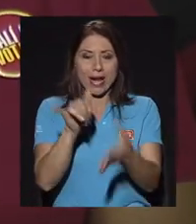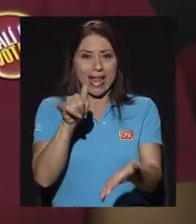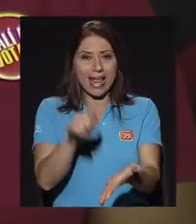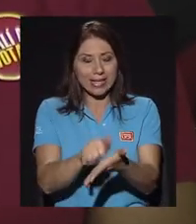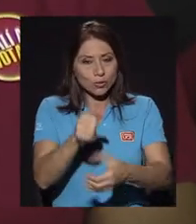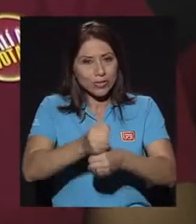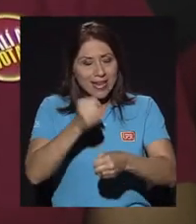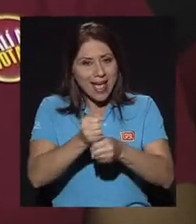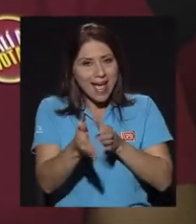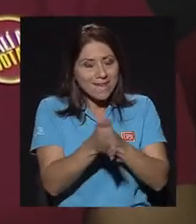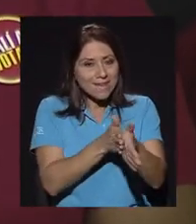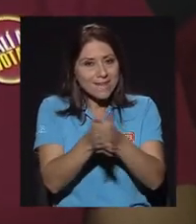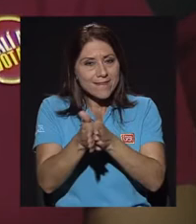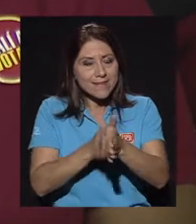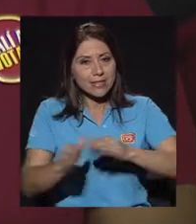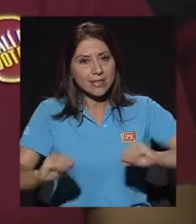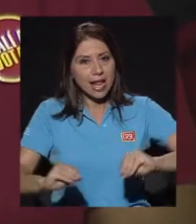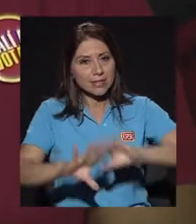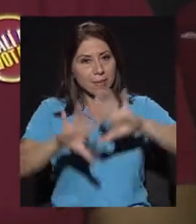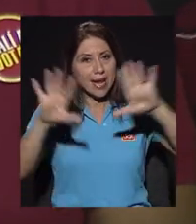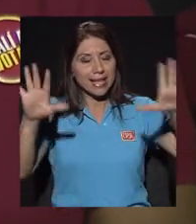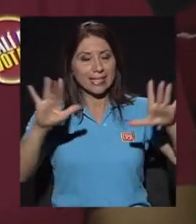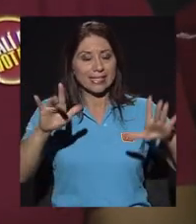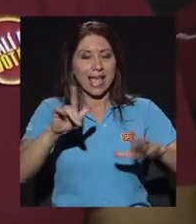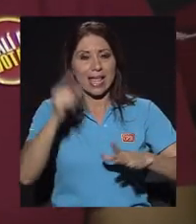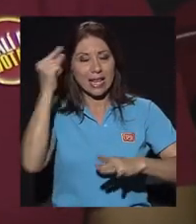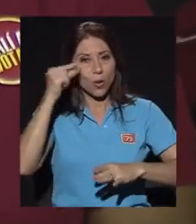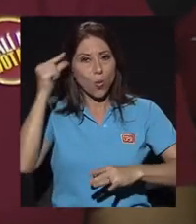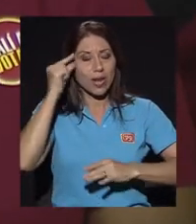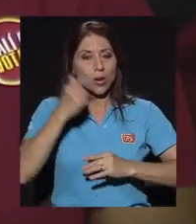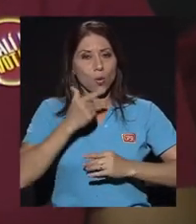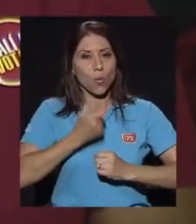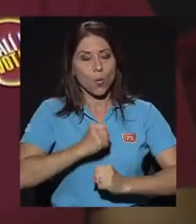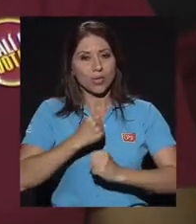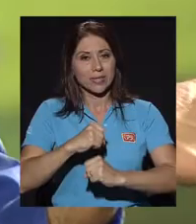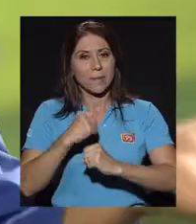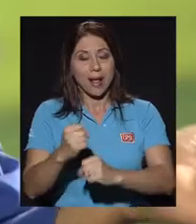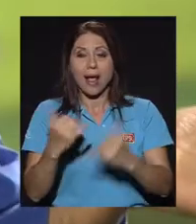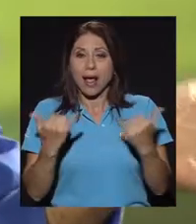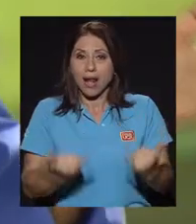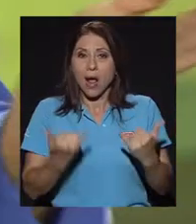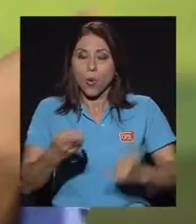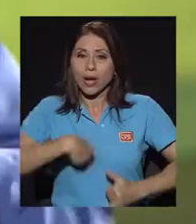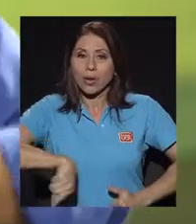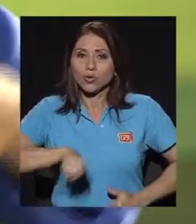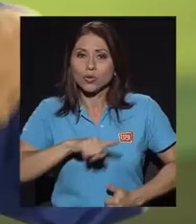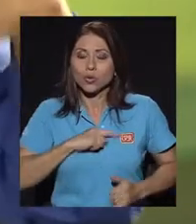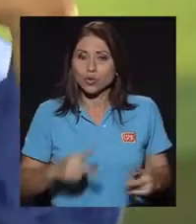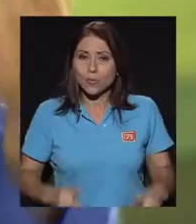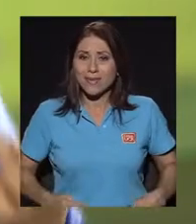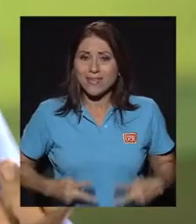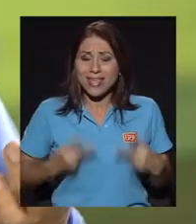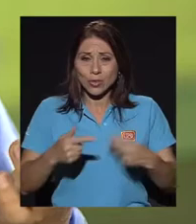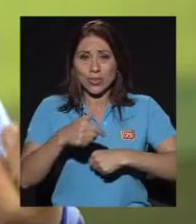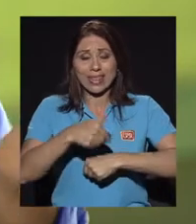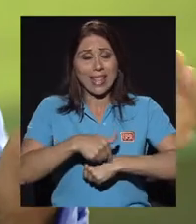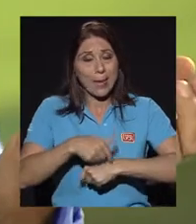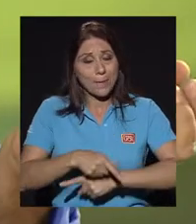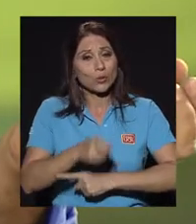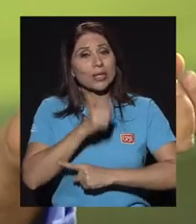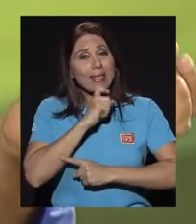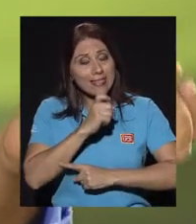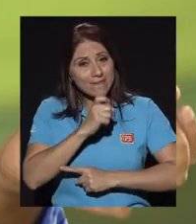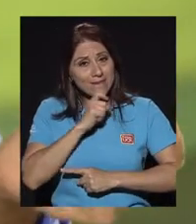la eficiencia y la transparencia en el gobierno municipal. Estamos viviendo tiempos aciagos en